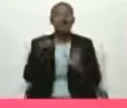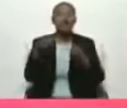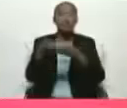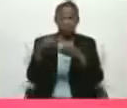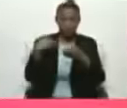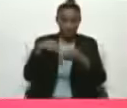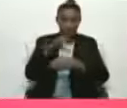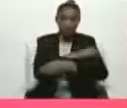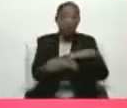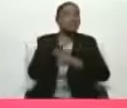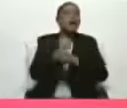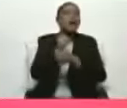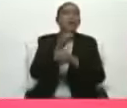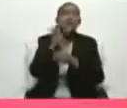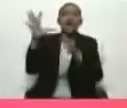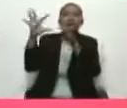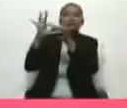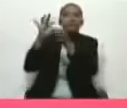de los pueblos.